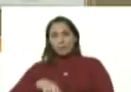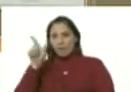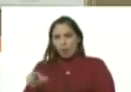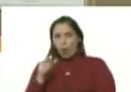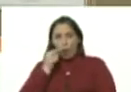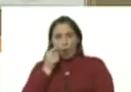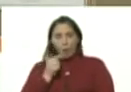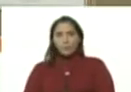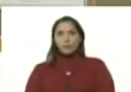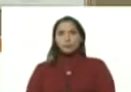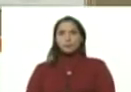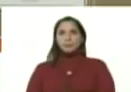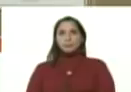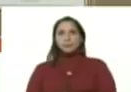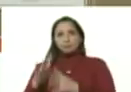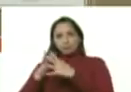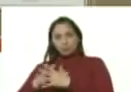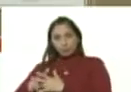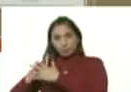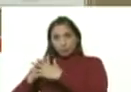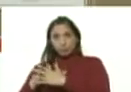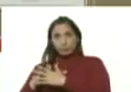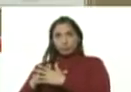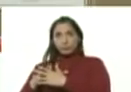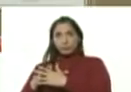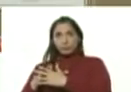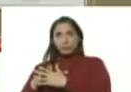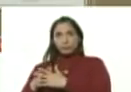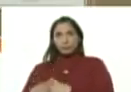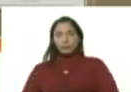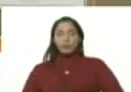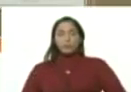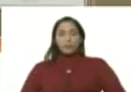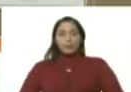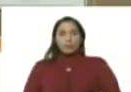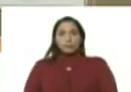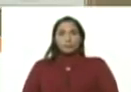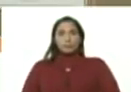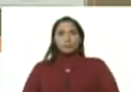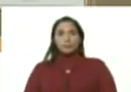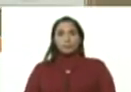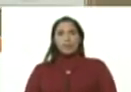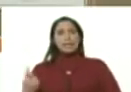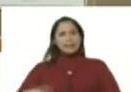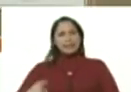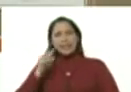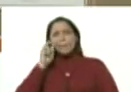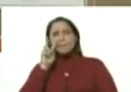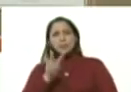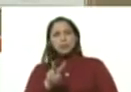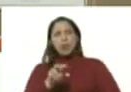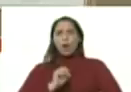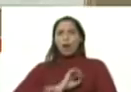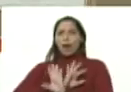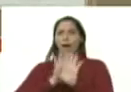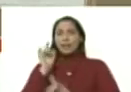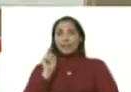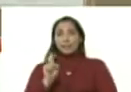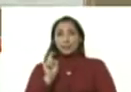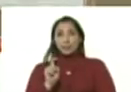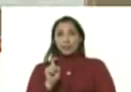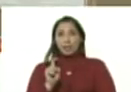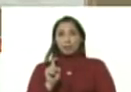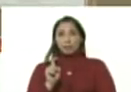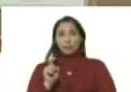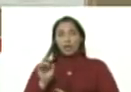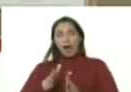Beasley norteamericano de Kentucky, Estados Unidos. Bueno, tiene una visión muy clara de la necesidad y una